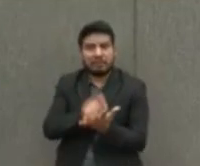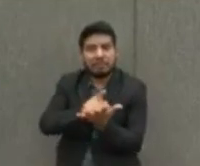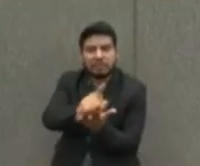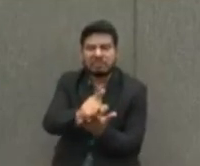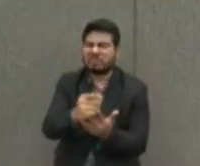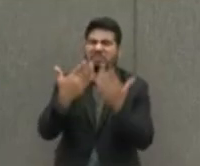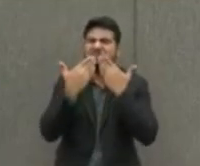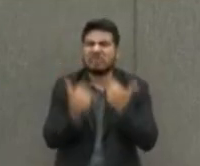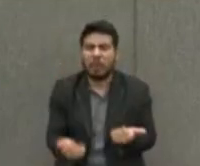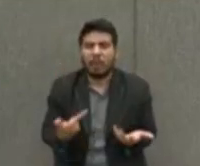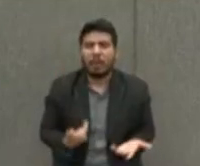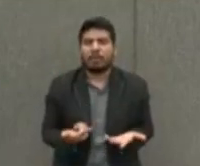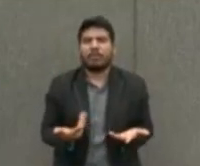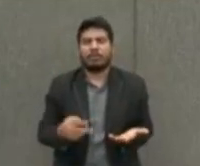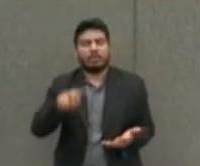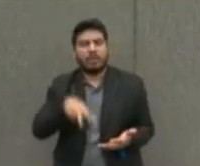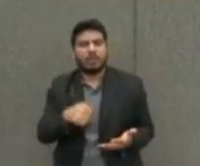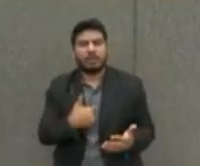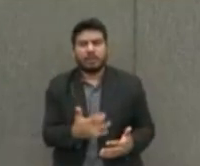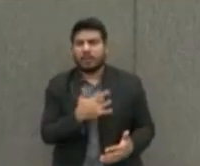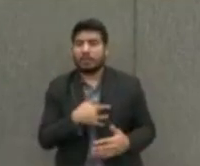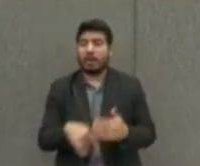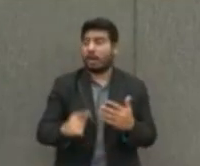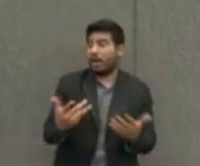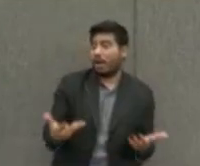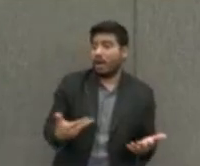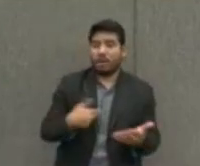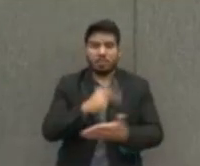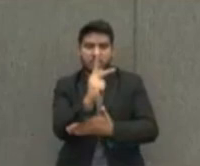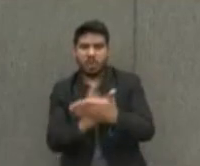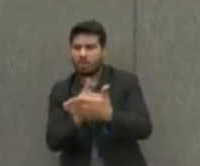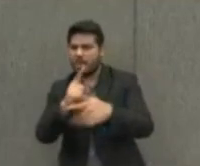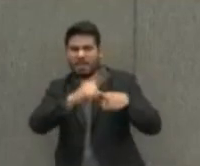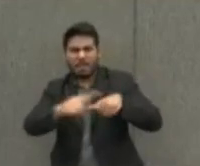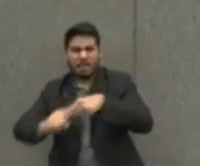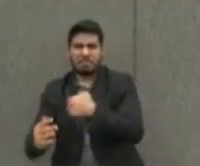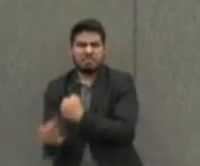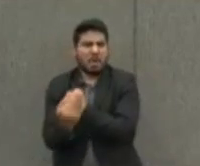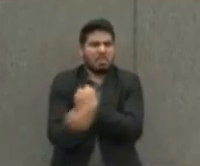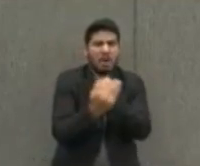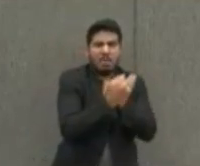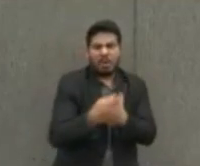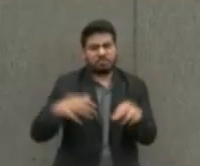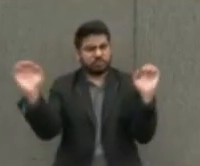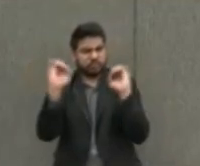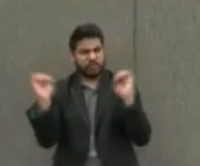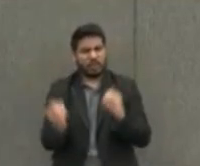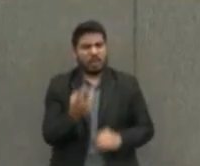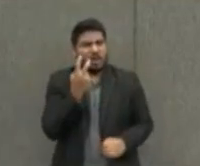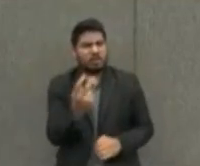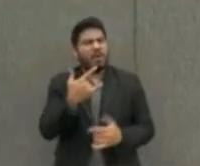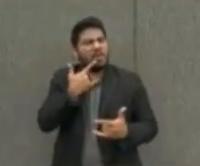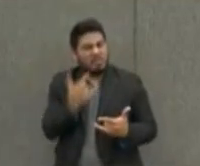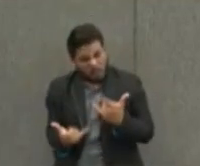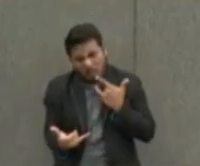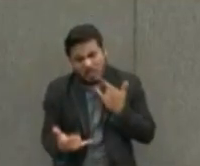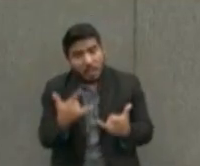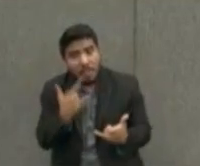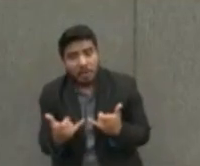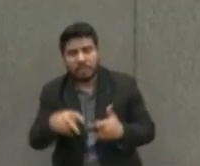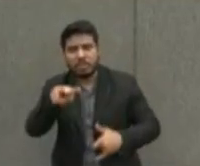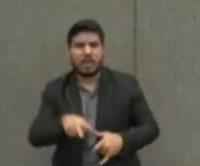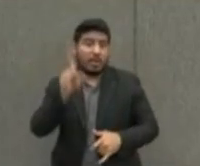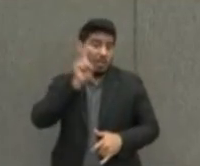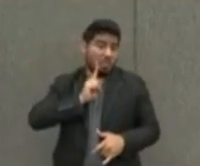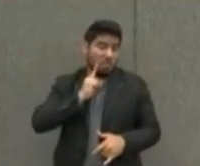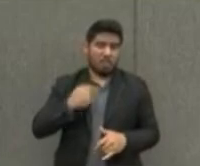seguridad social que nos respalda y nos beneficie por eso en estas batallas es tan importante la presencia